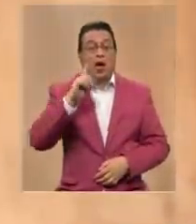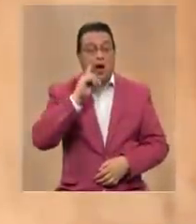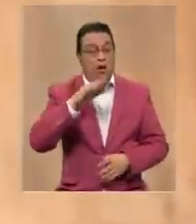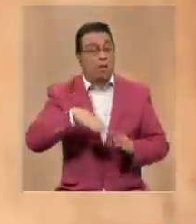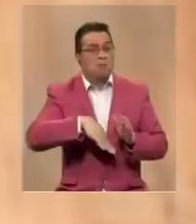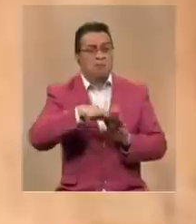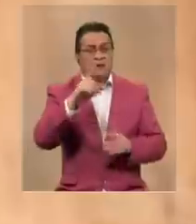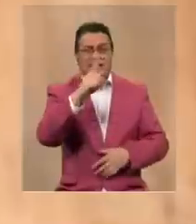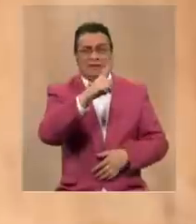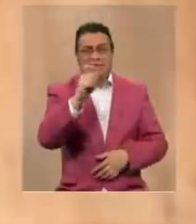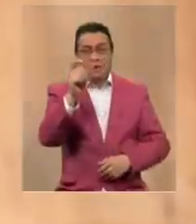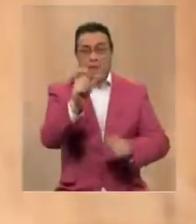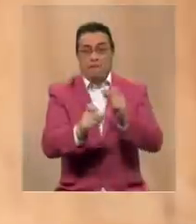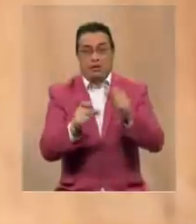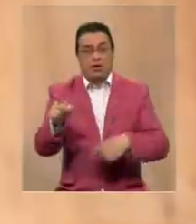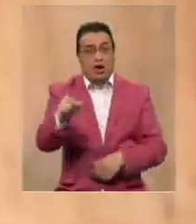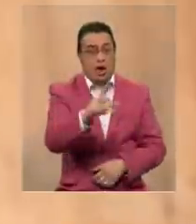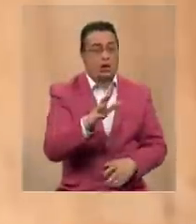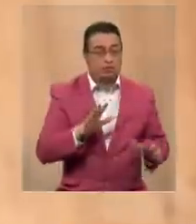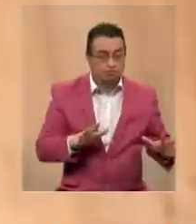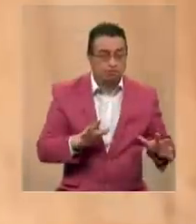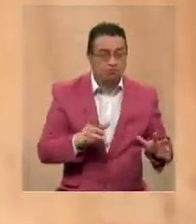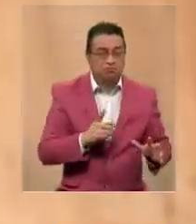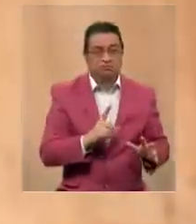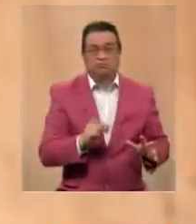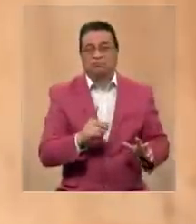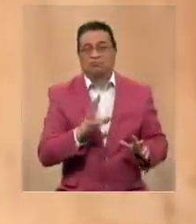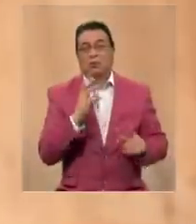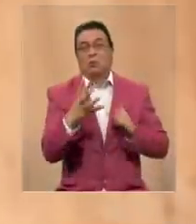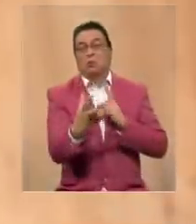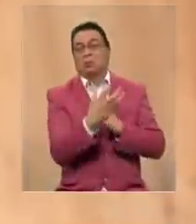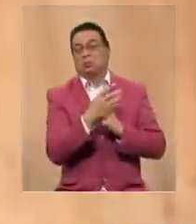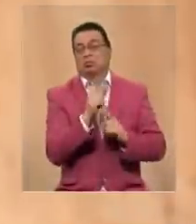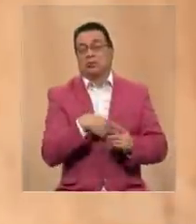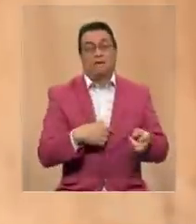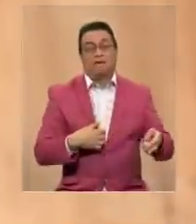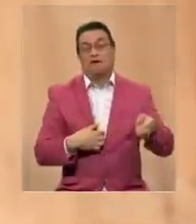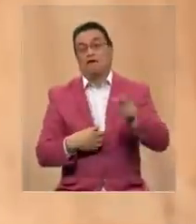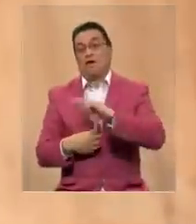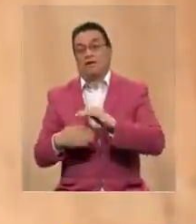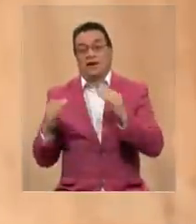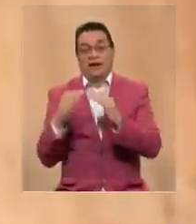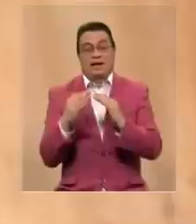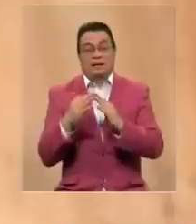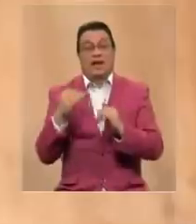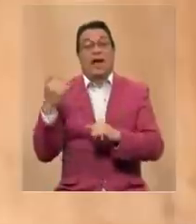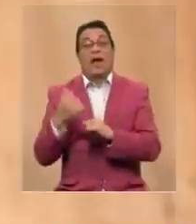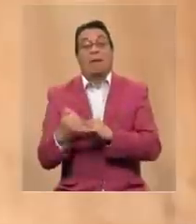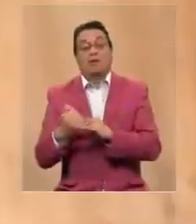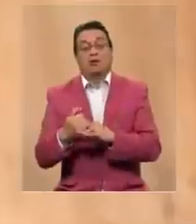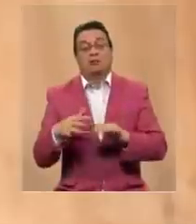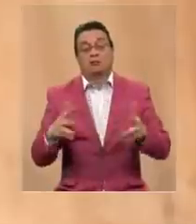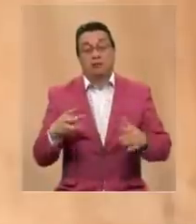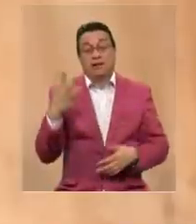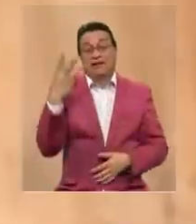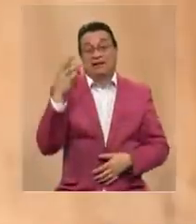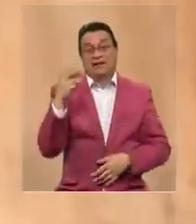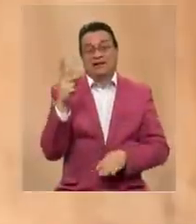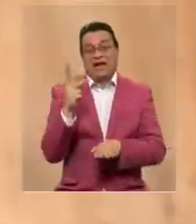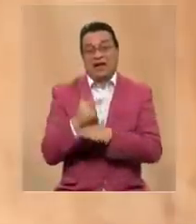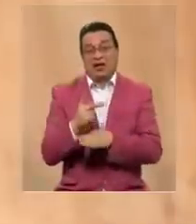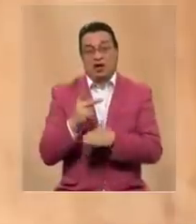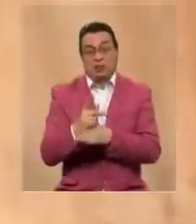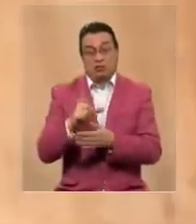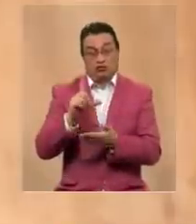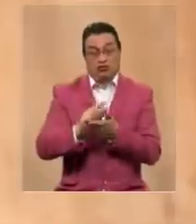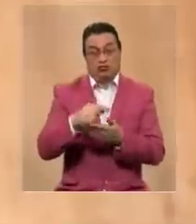de un centenar de personas y no se atrevió, por lo tanto decidió volver a la casa de un amigo aproximadamente a 30 kilómetros